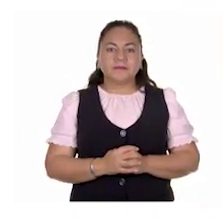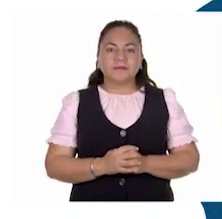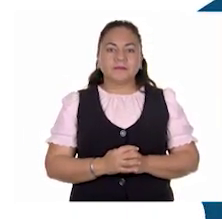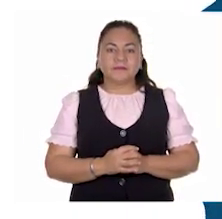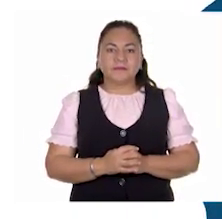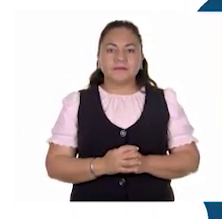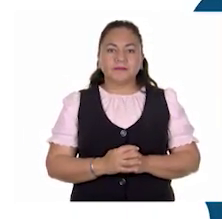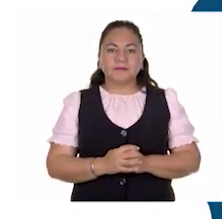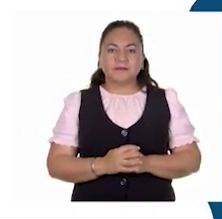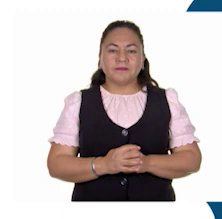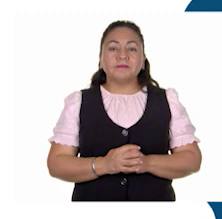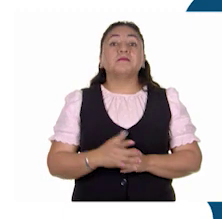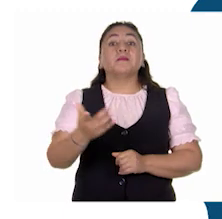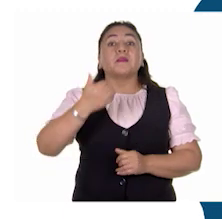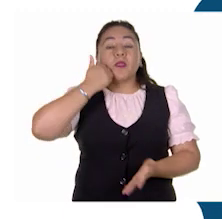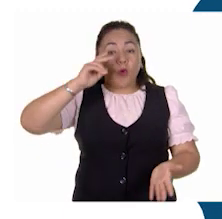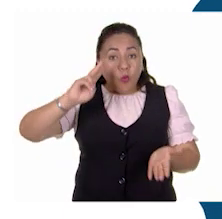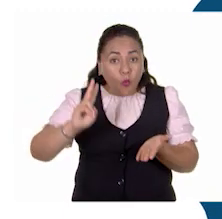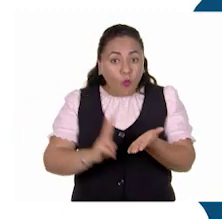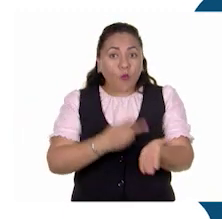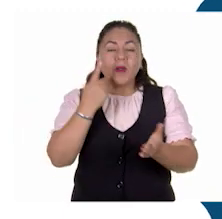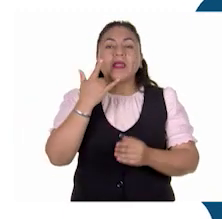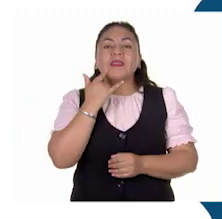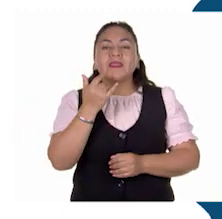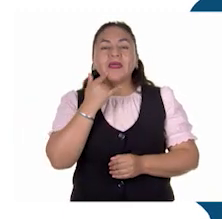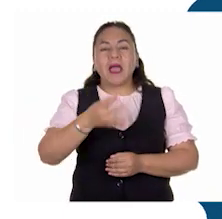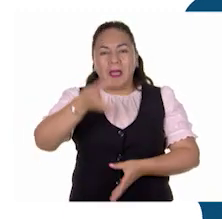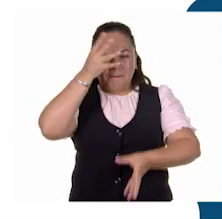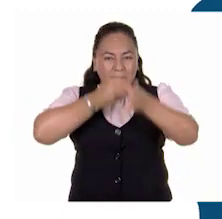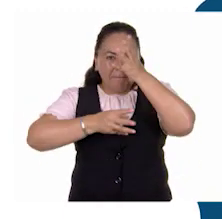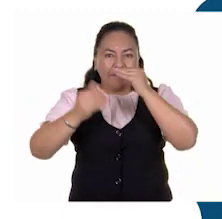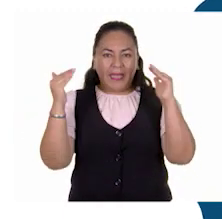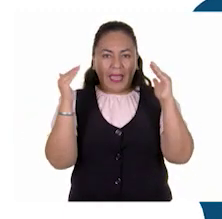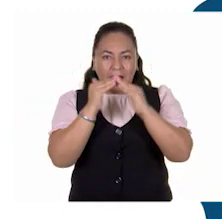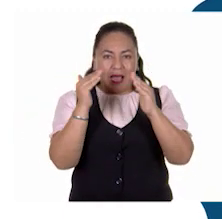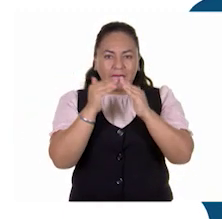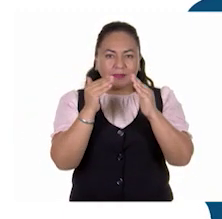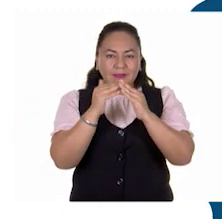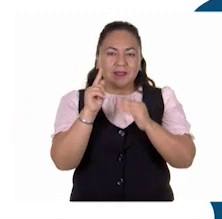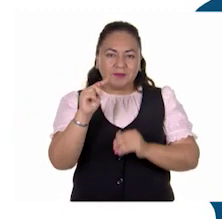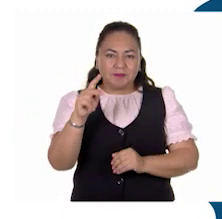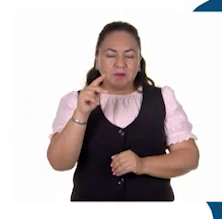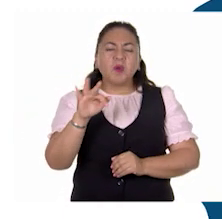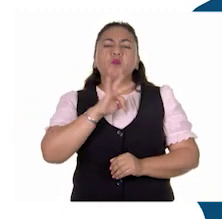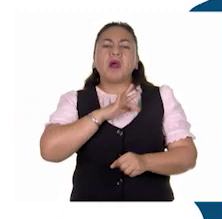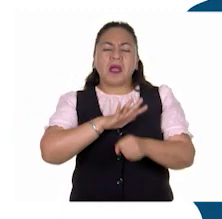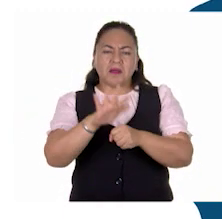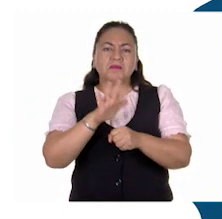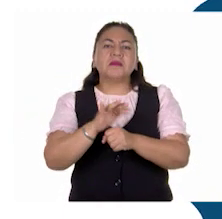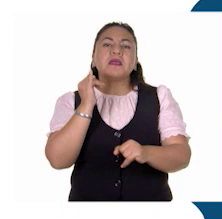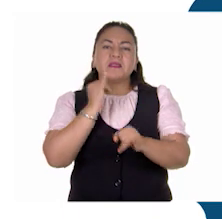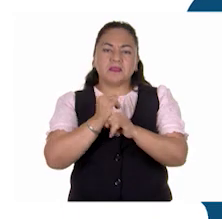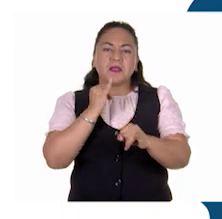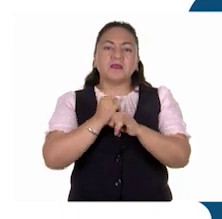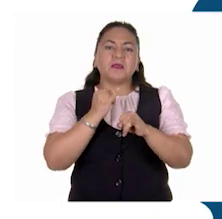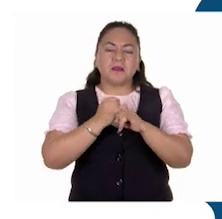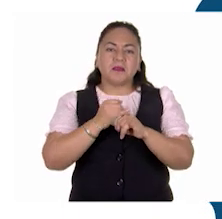conaliteg.sep.gov.mx. Si quieres volver a ver los programas de Aprende en Casa, los puedes encontrar en la siguiente liga: